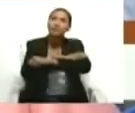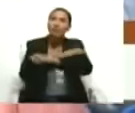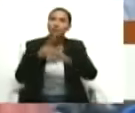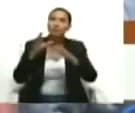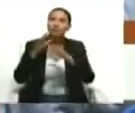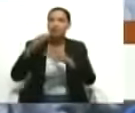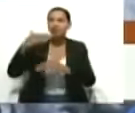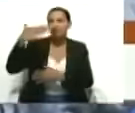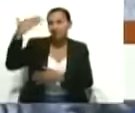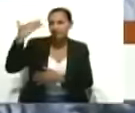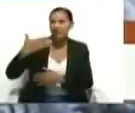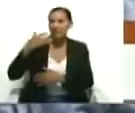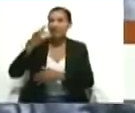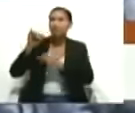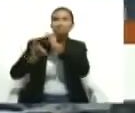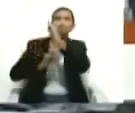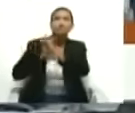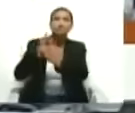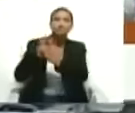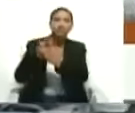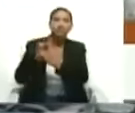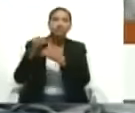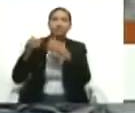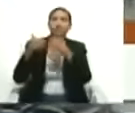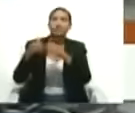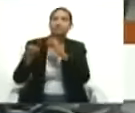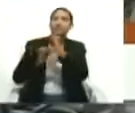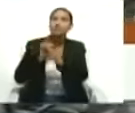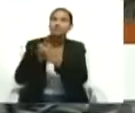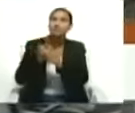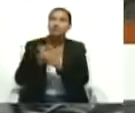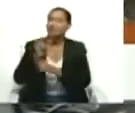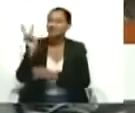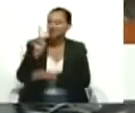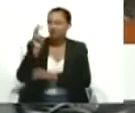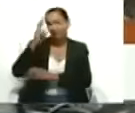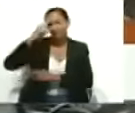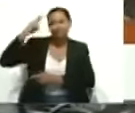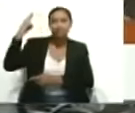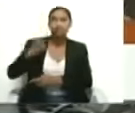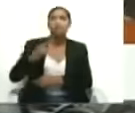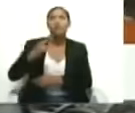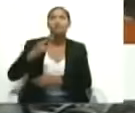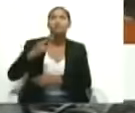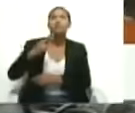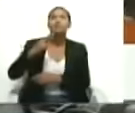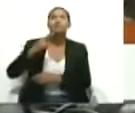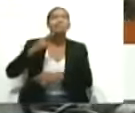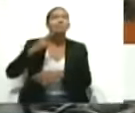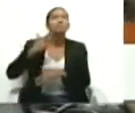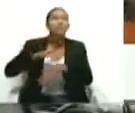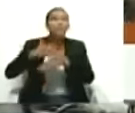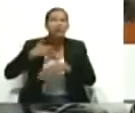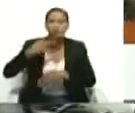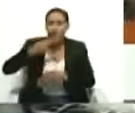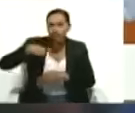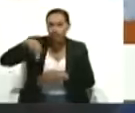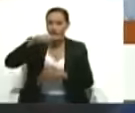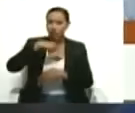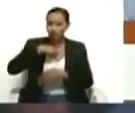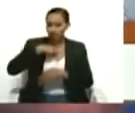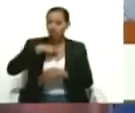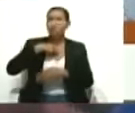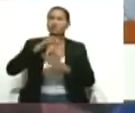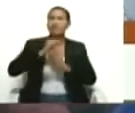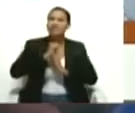las transnacionales energéticas. Venezuela se respeta porque somos los herederos, las